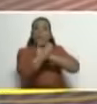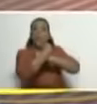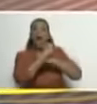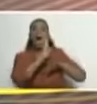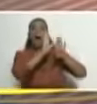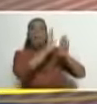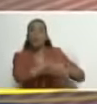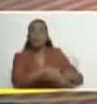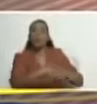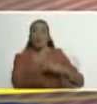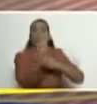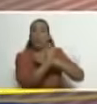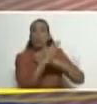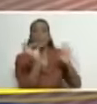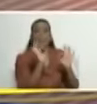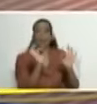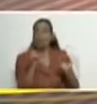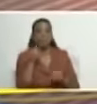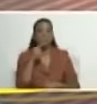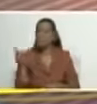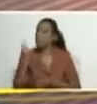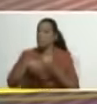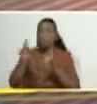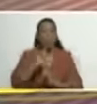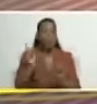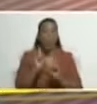respalda sanciones de ningún tipo. Firmado.